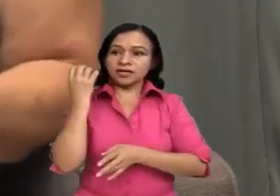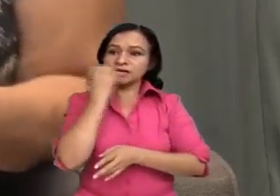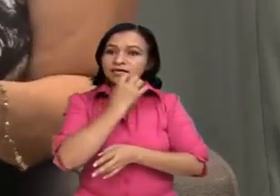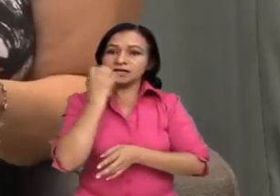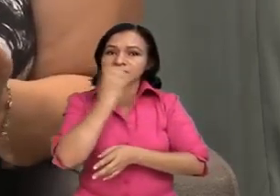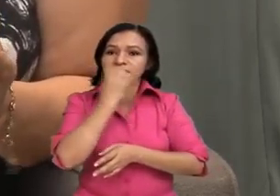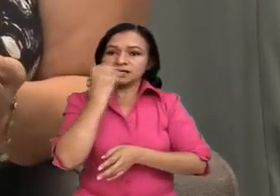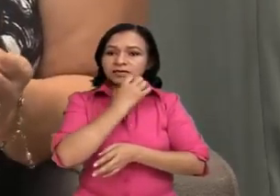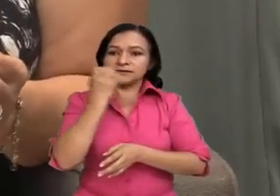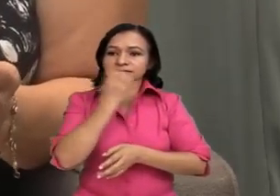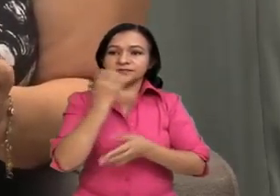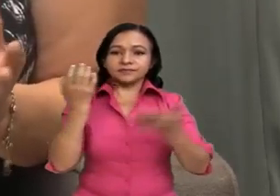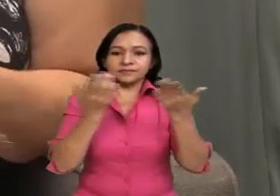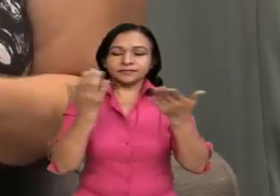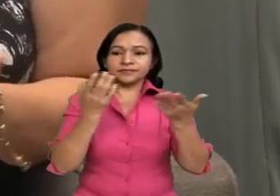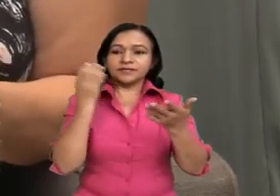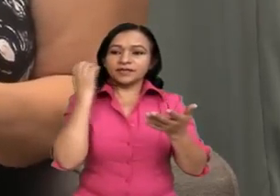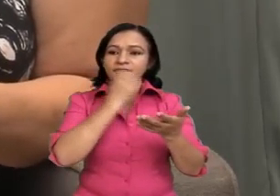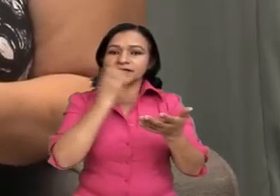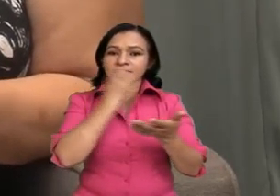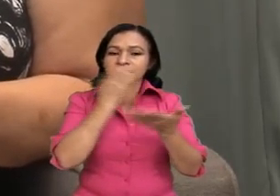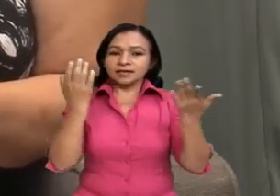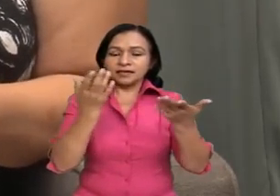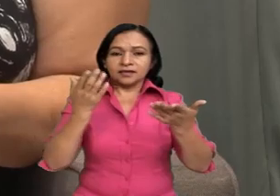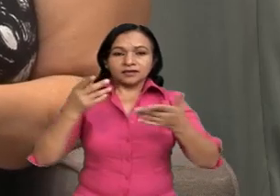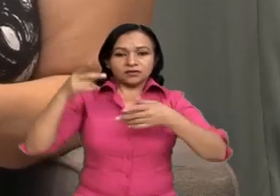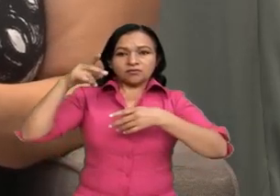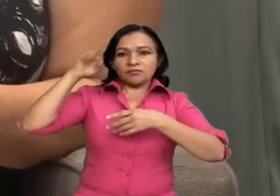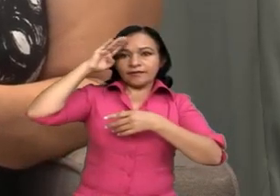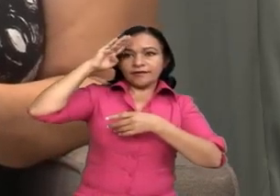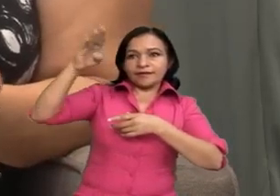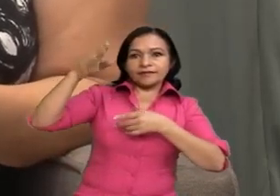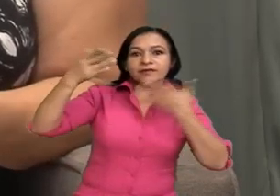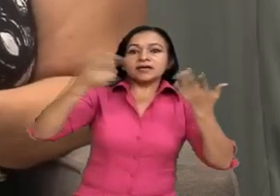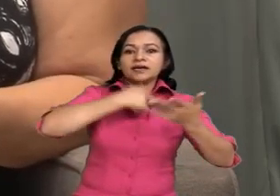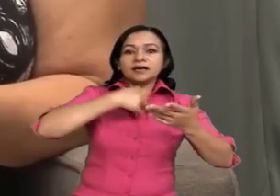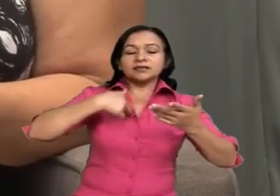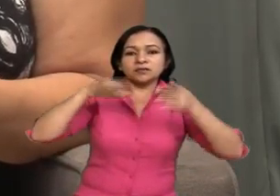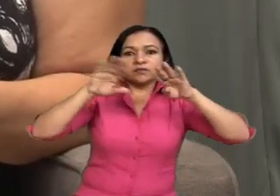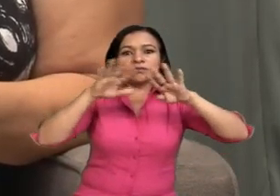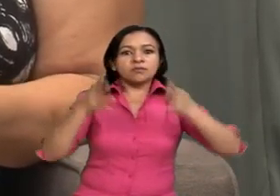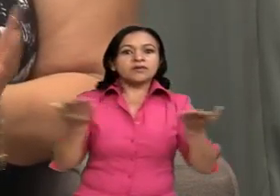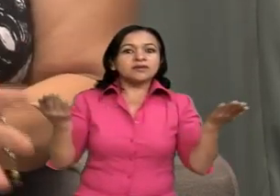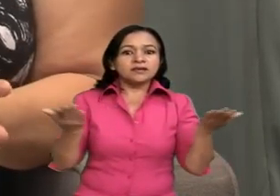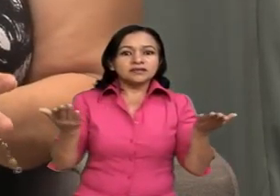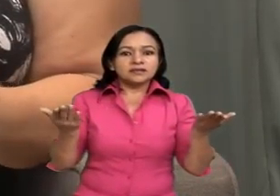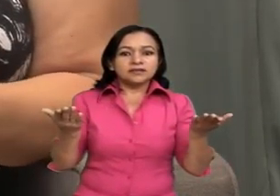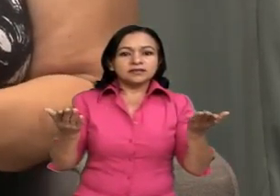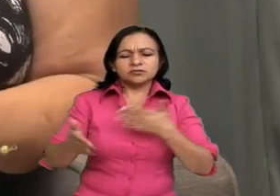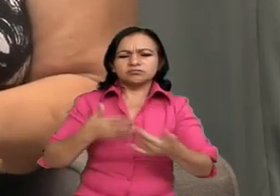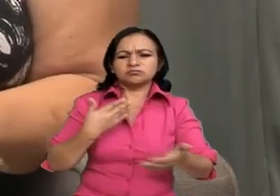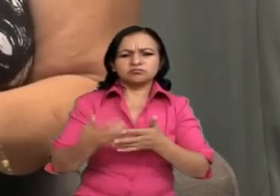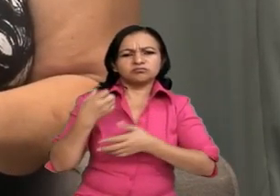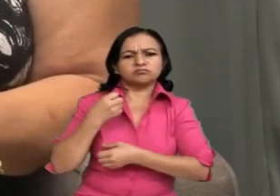patronal, como no logran entendimiento con la patronal, ¿qué es lo que hacen? Se van a una